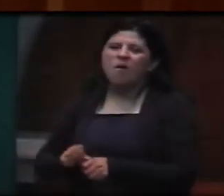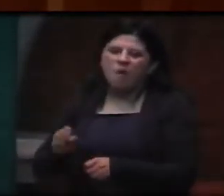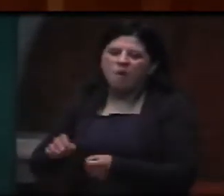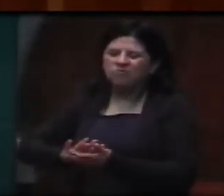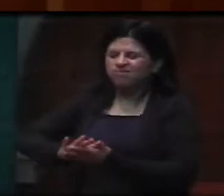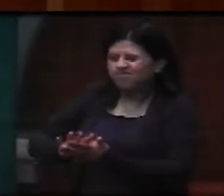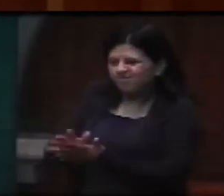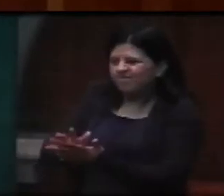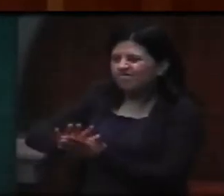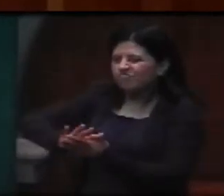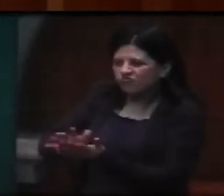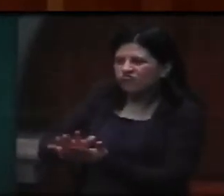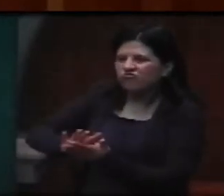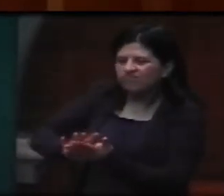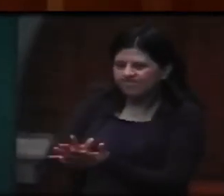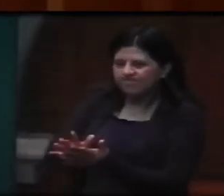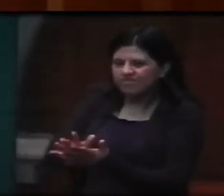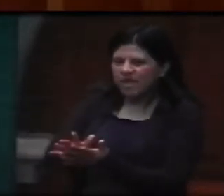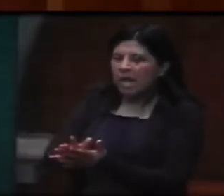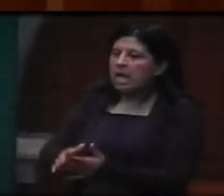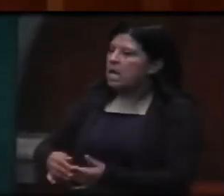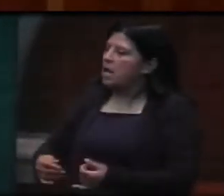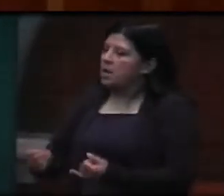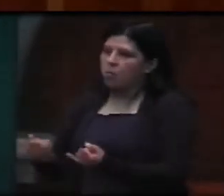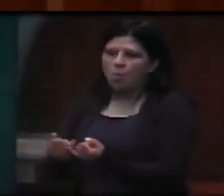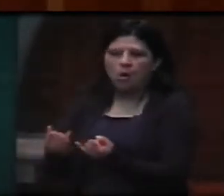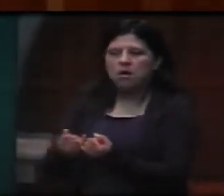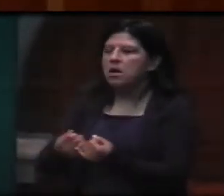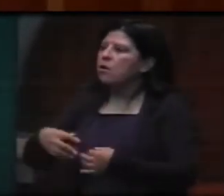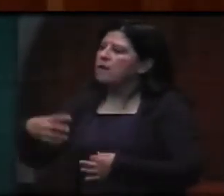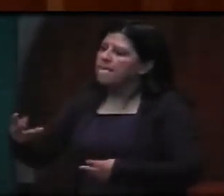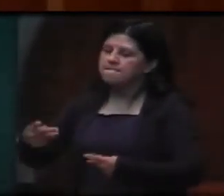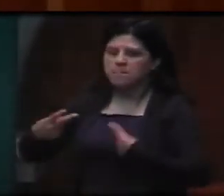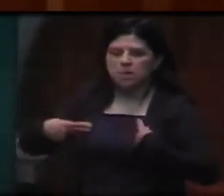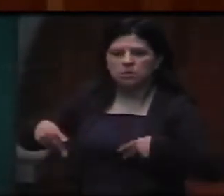se contribuye a la formación de ciudadanos solidarios y tolerantes.